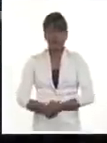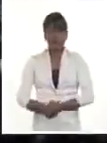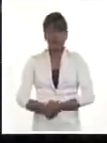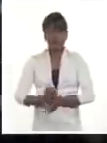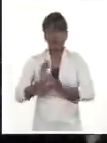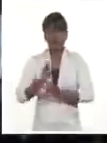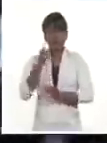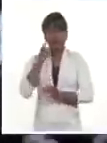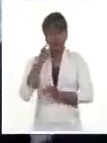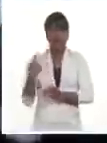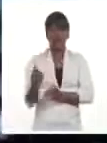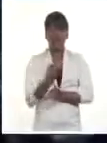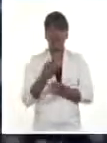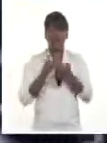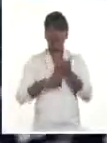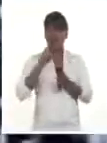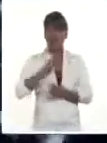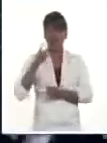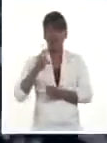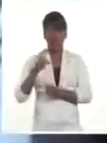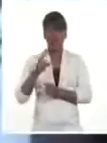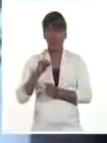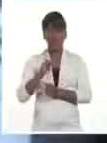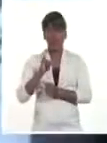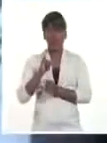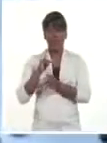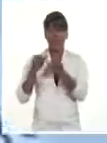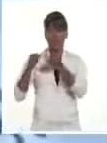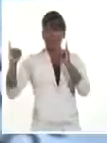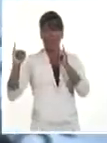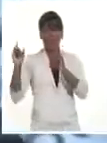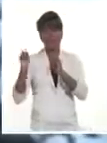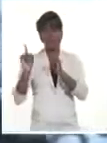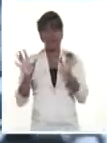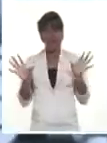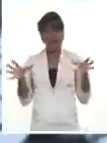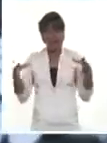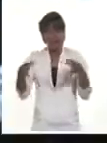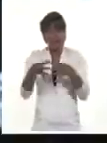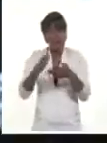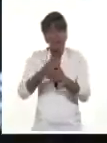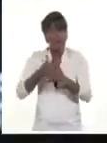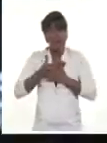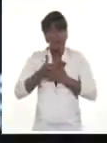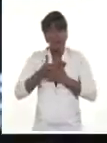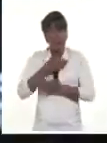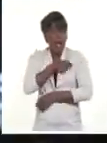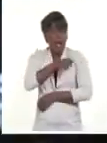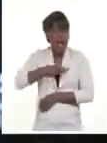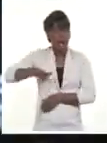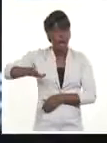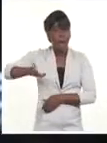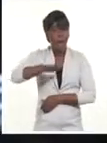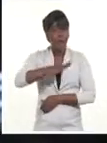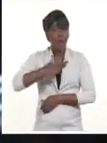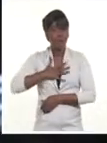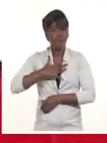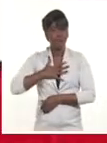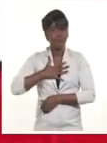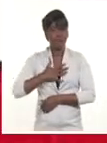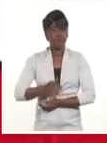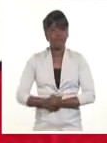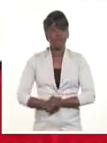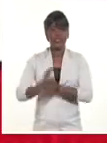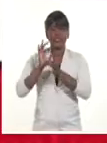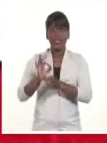desaparecen nuestros individualismos y aprendemos a pensar en términos de colectividad. Él es nuestro